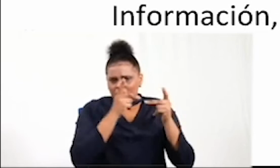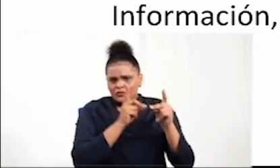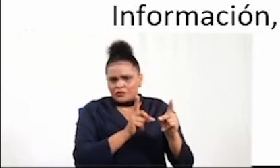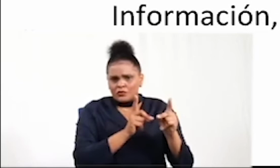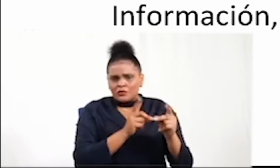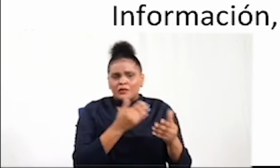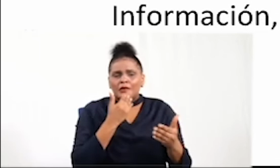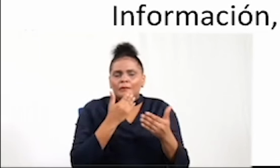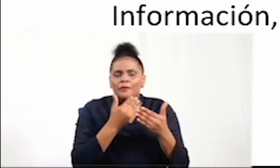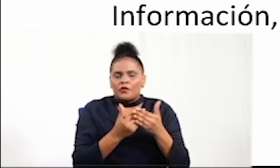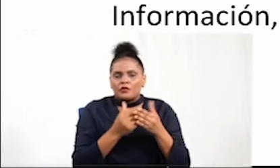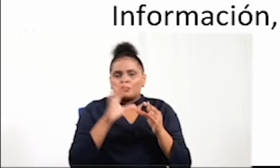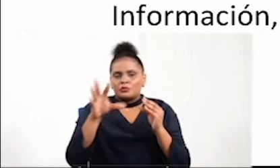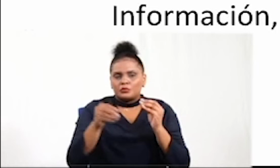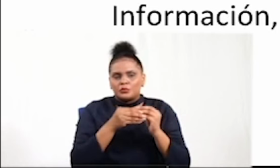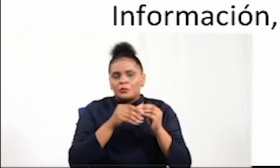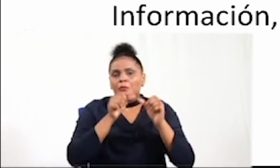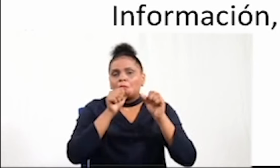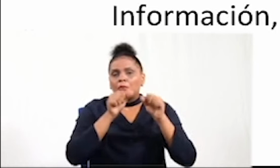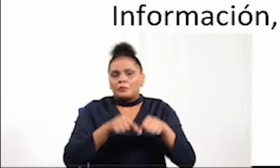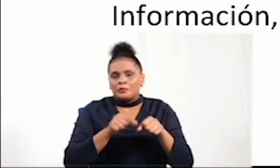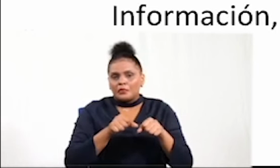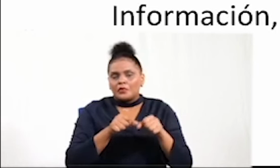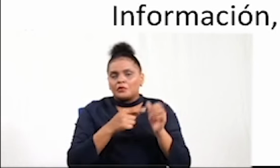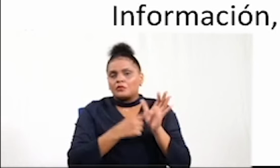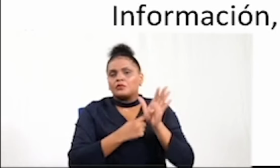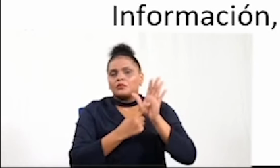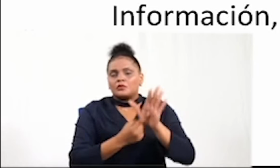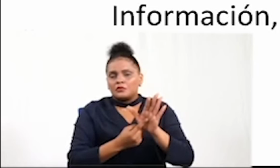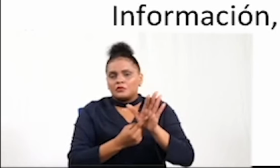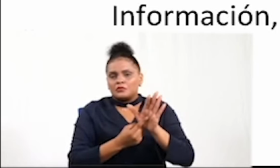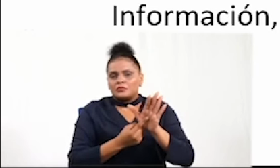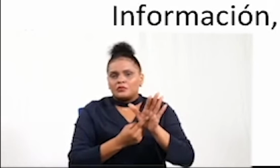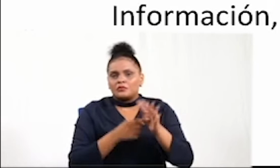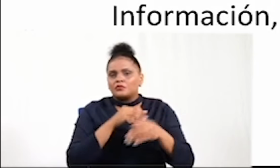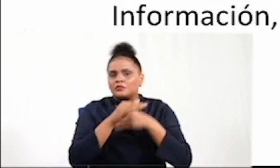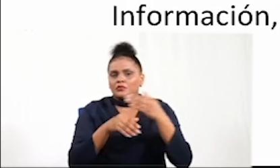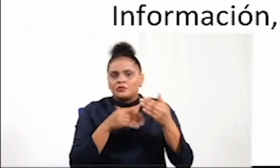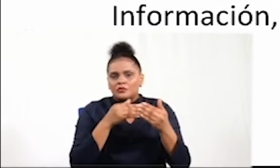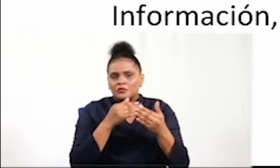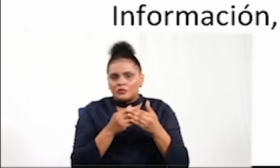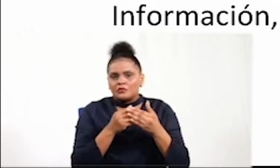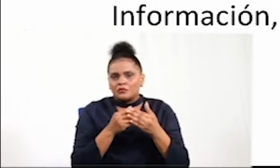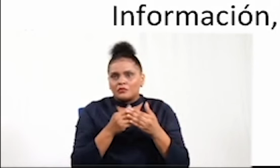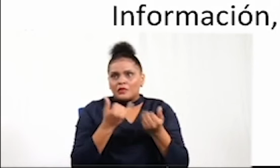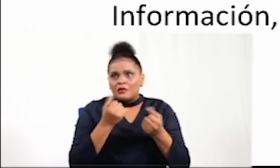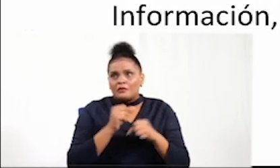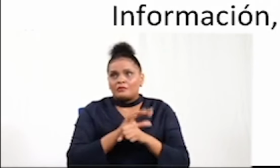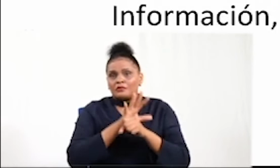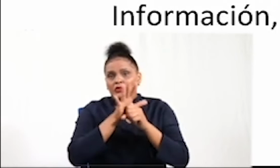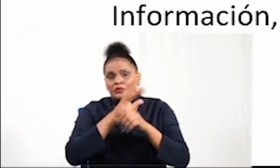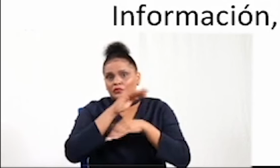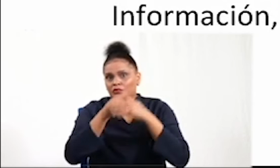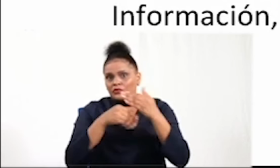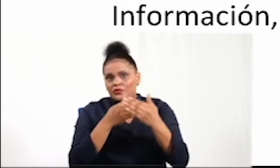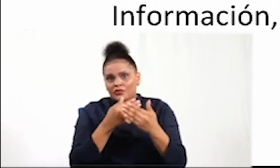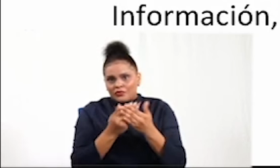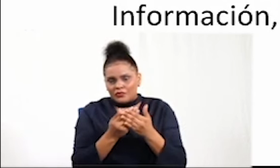lo bueno hay que repetirlo y en ese sentido en el año 2020 es decir en este año en plena pandemia lo cual de hace mucho